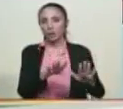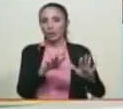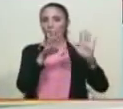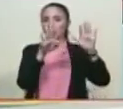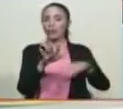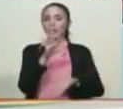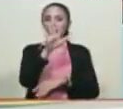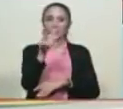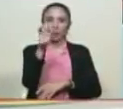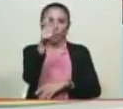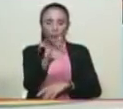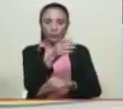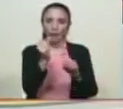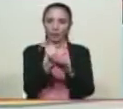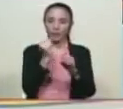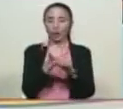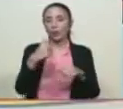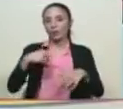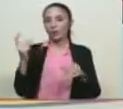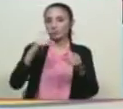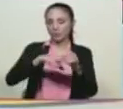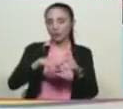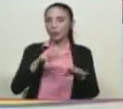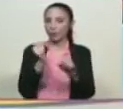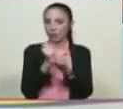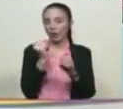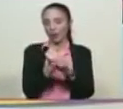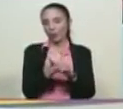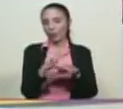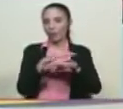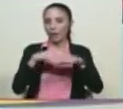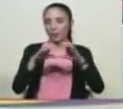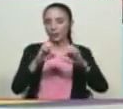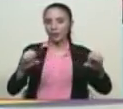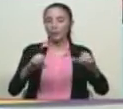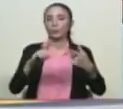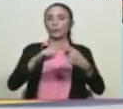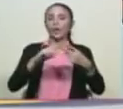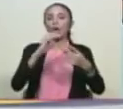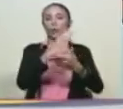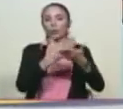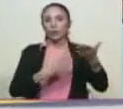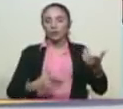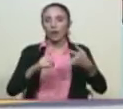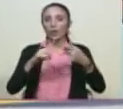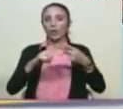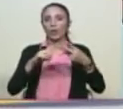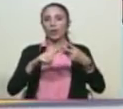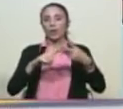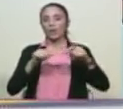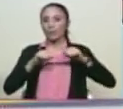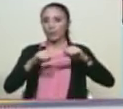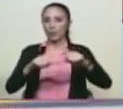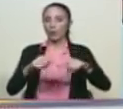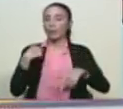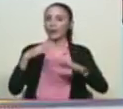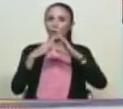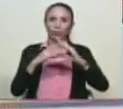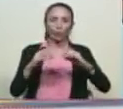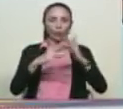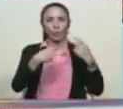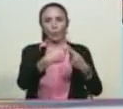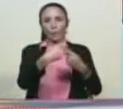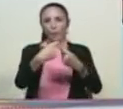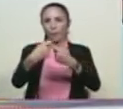618.995 trabajadores activos, contratados y fijos, para que tengan en sus cuentas las prestaciones sociales